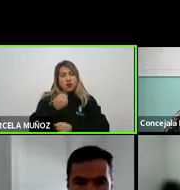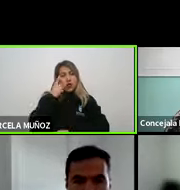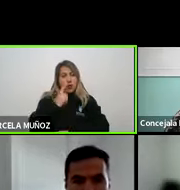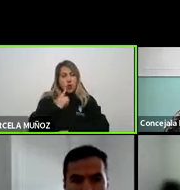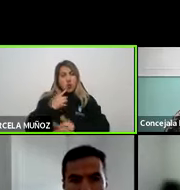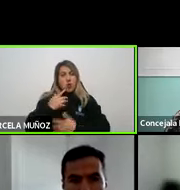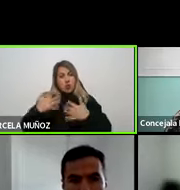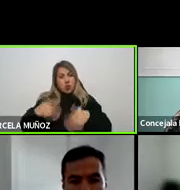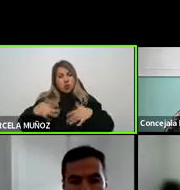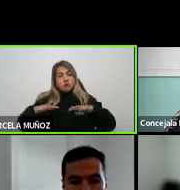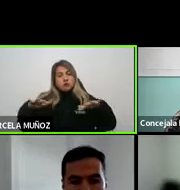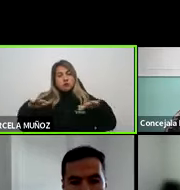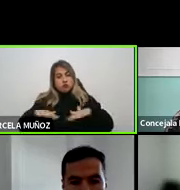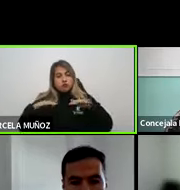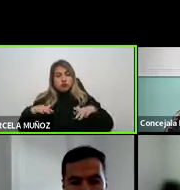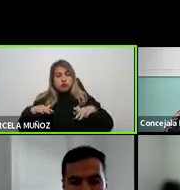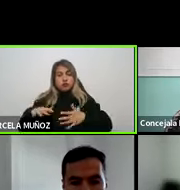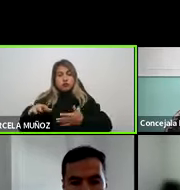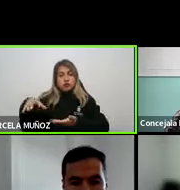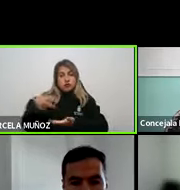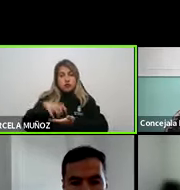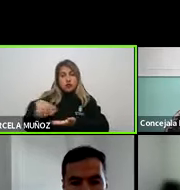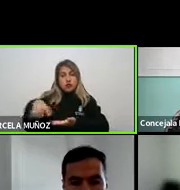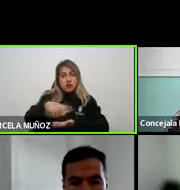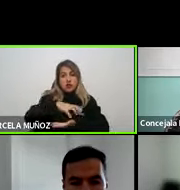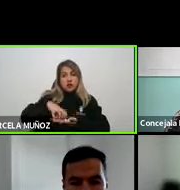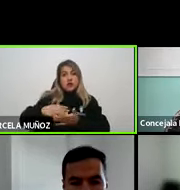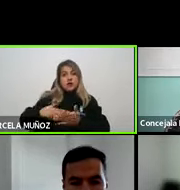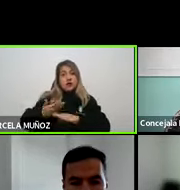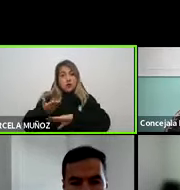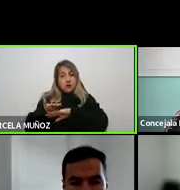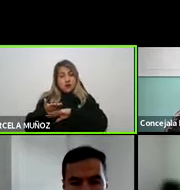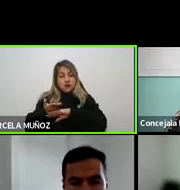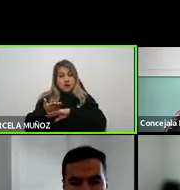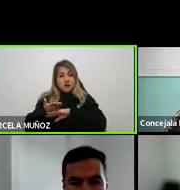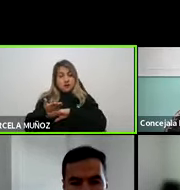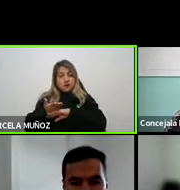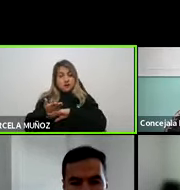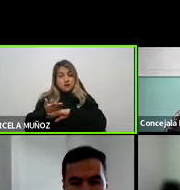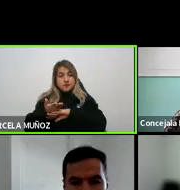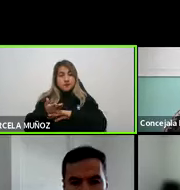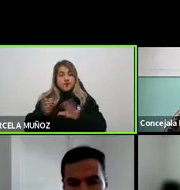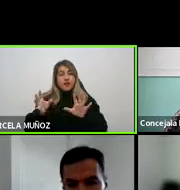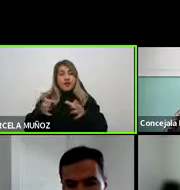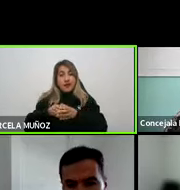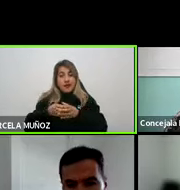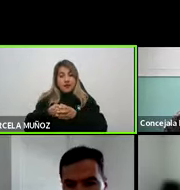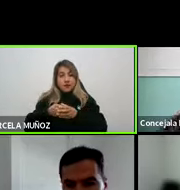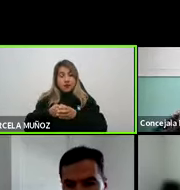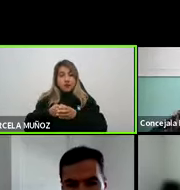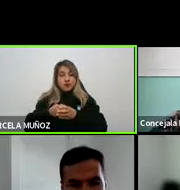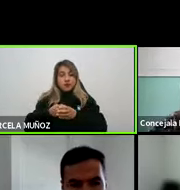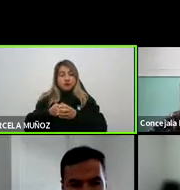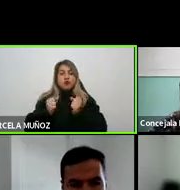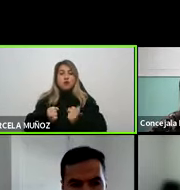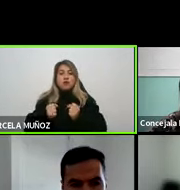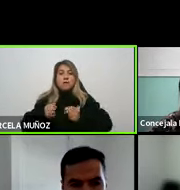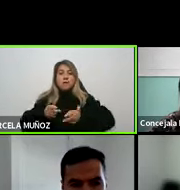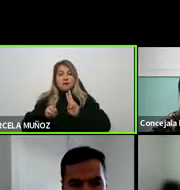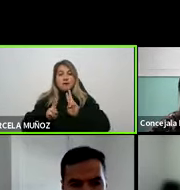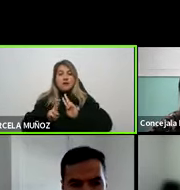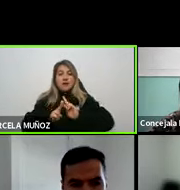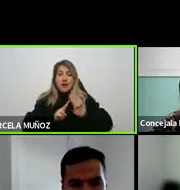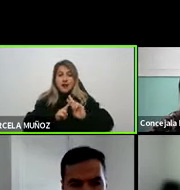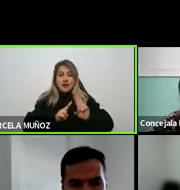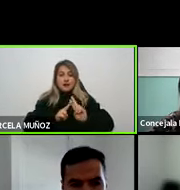la zona y solicitar desde ya los equipos que permitan también realizar